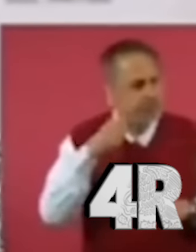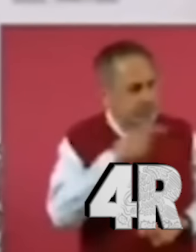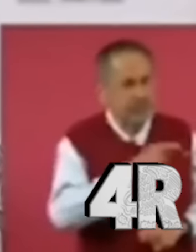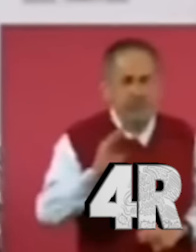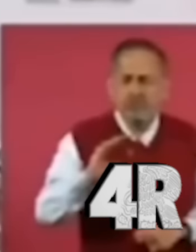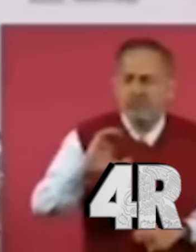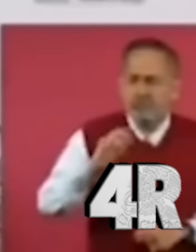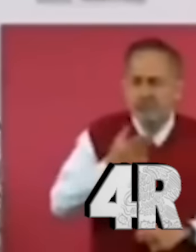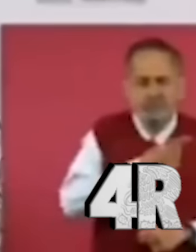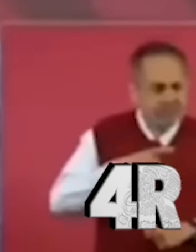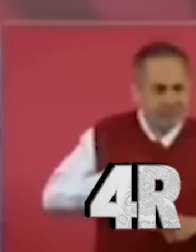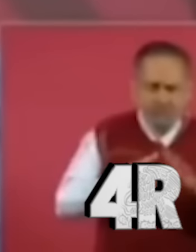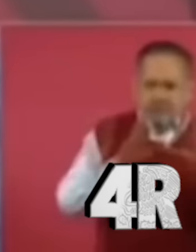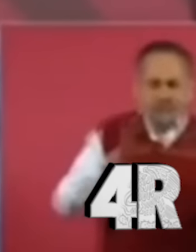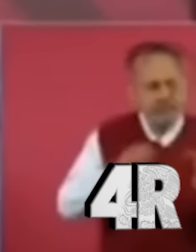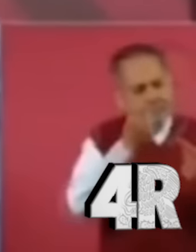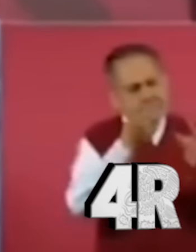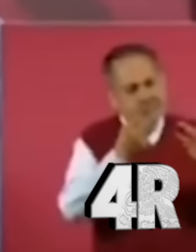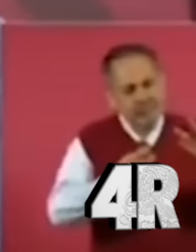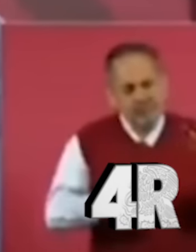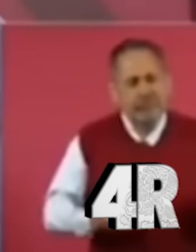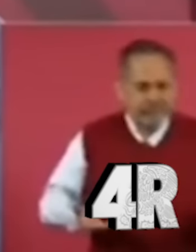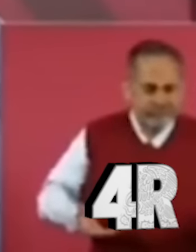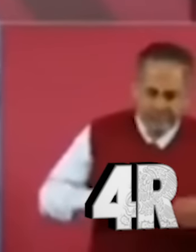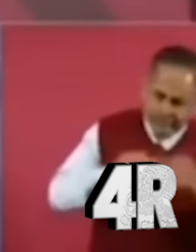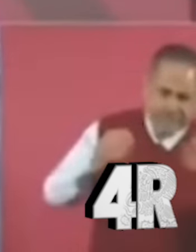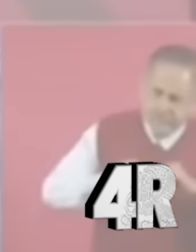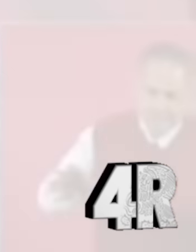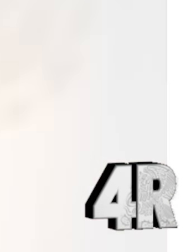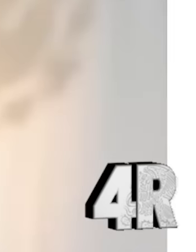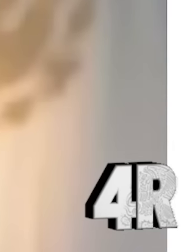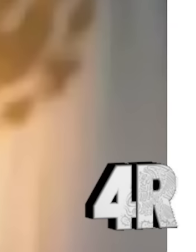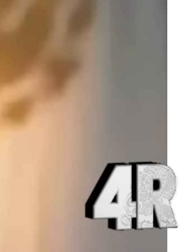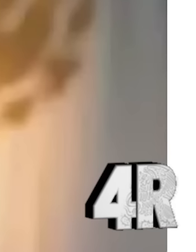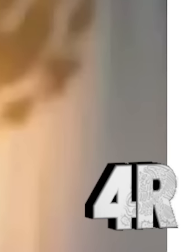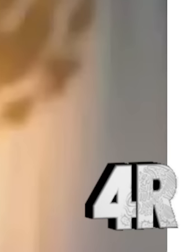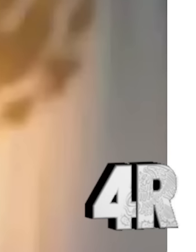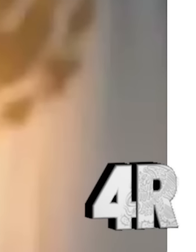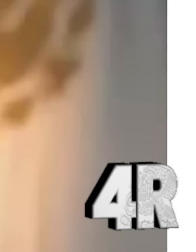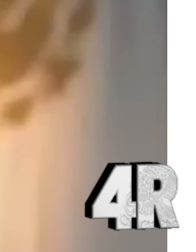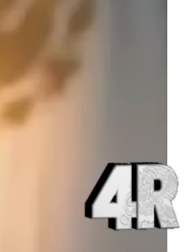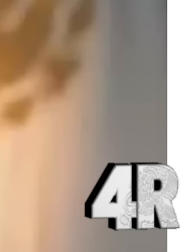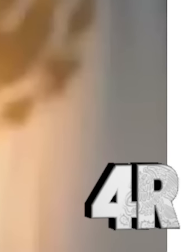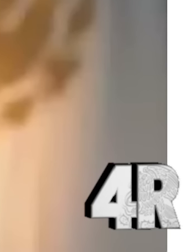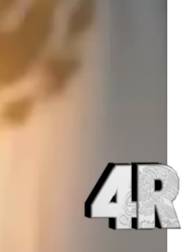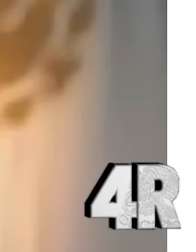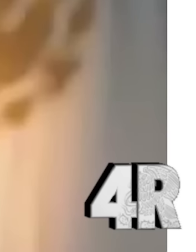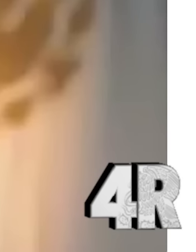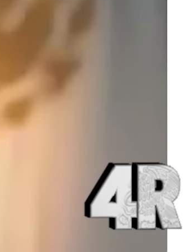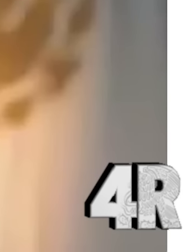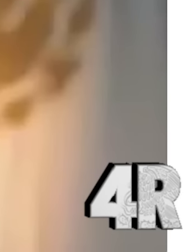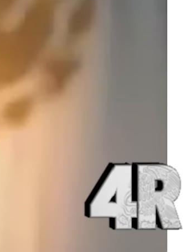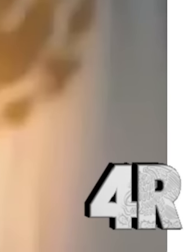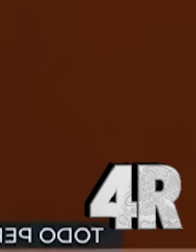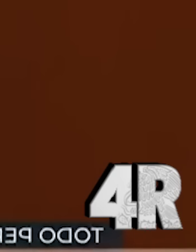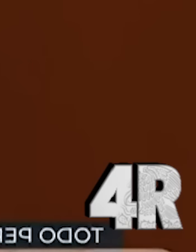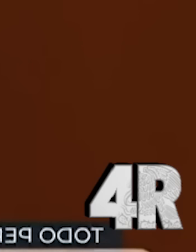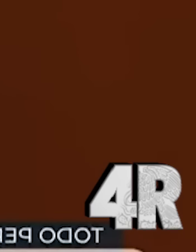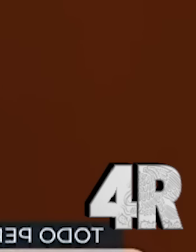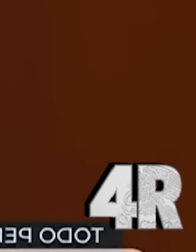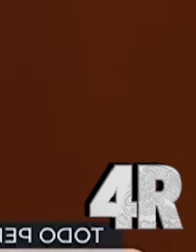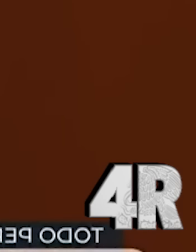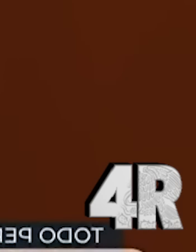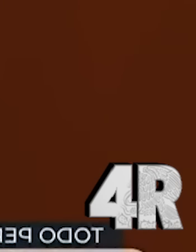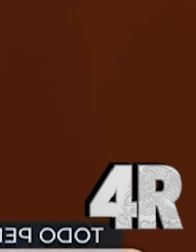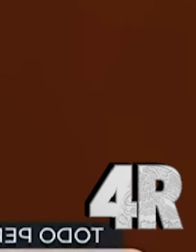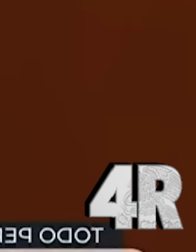de van a imponer como sentencia Y pues sí ciudadanos el presidente señaló que con esta